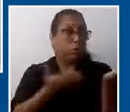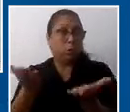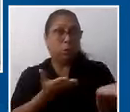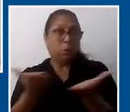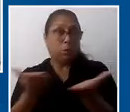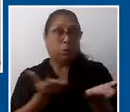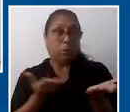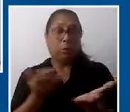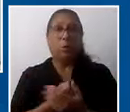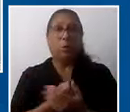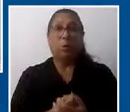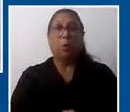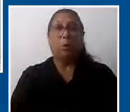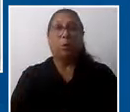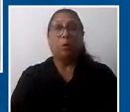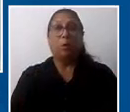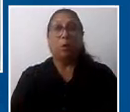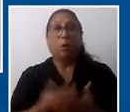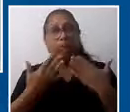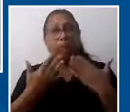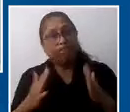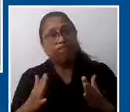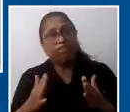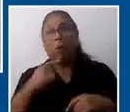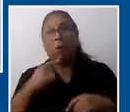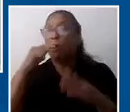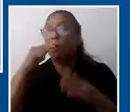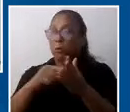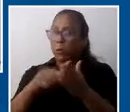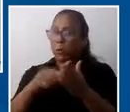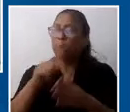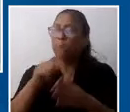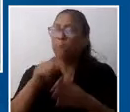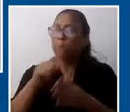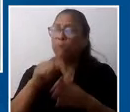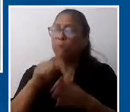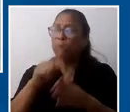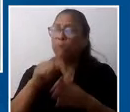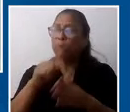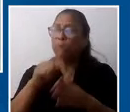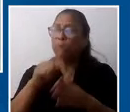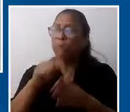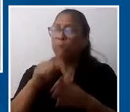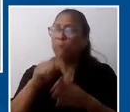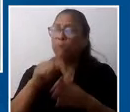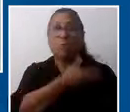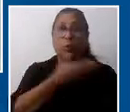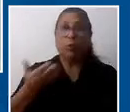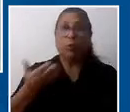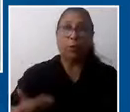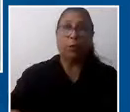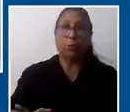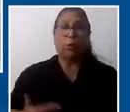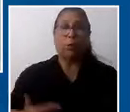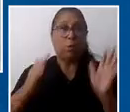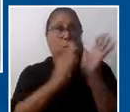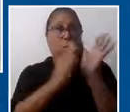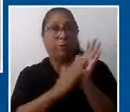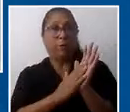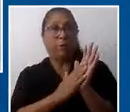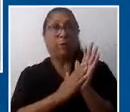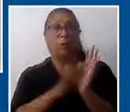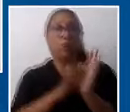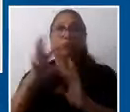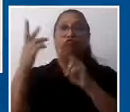eh, en la medida en que sean públicas o privadas, ¿no? La Defensoría del Pueblo, en su rol